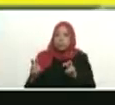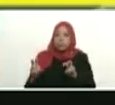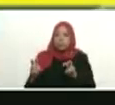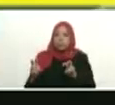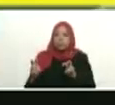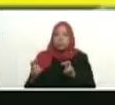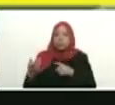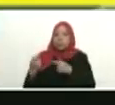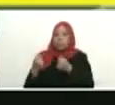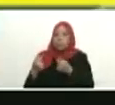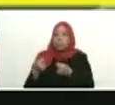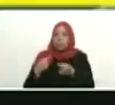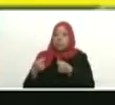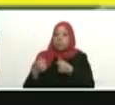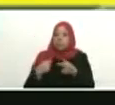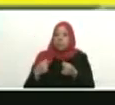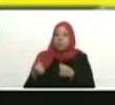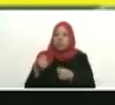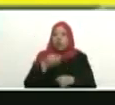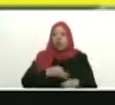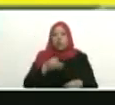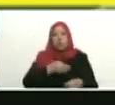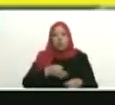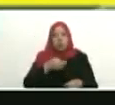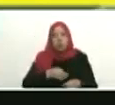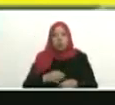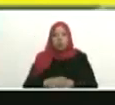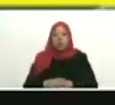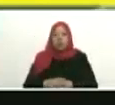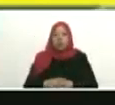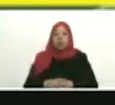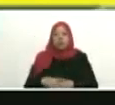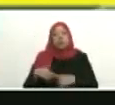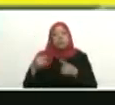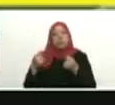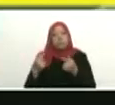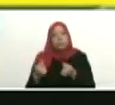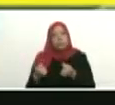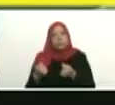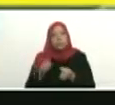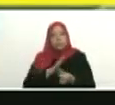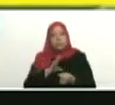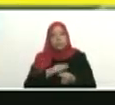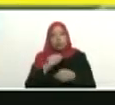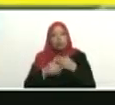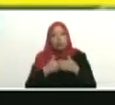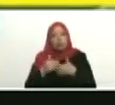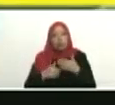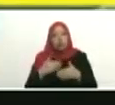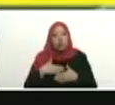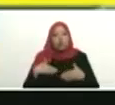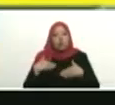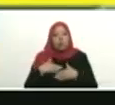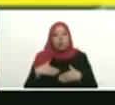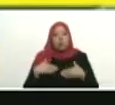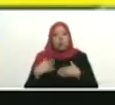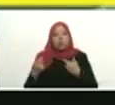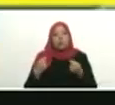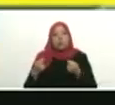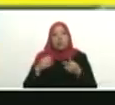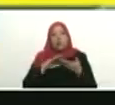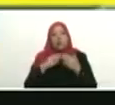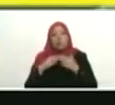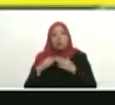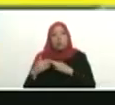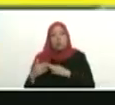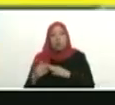de una economía social, de una economía que produce bienes y servicios para la